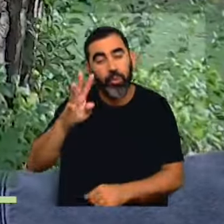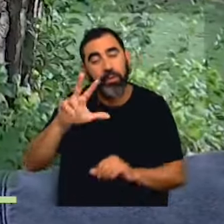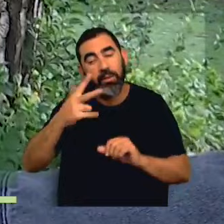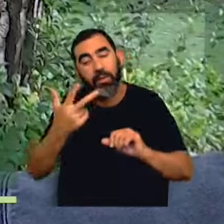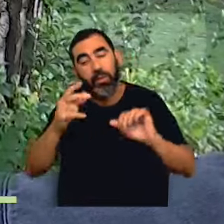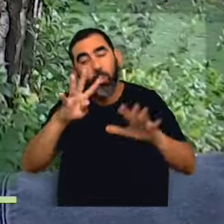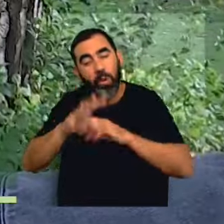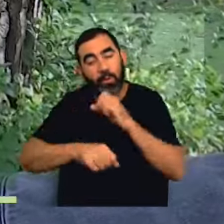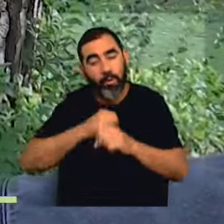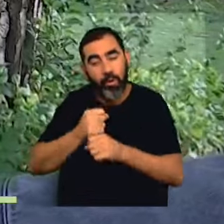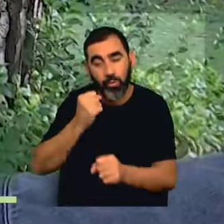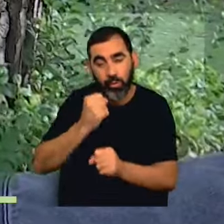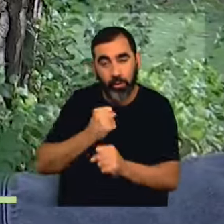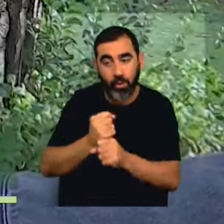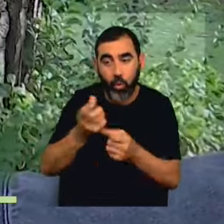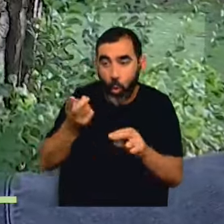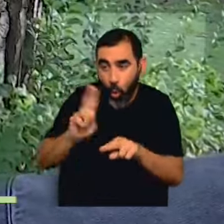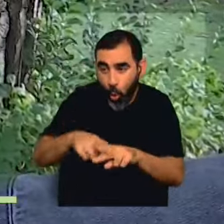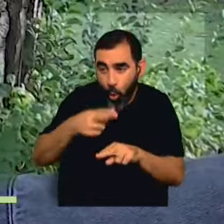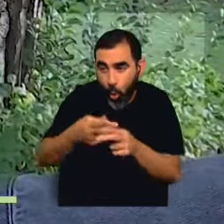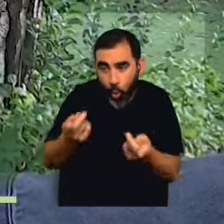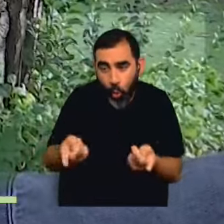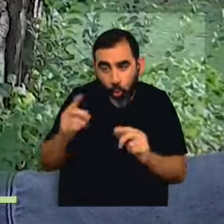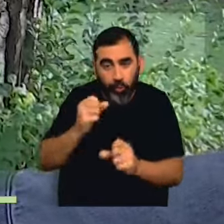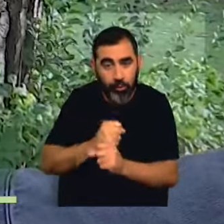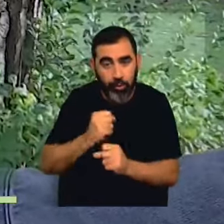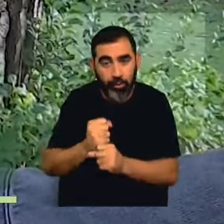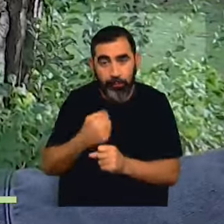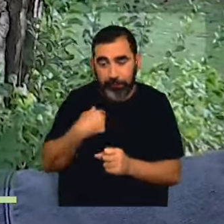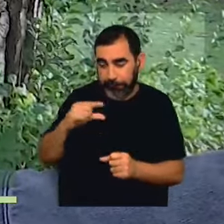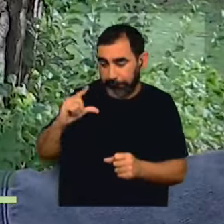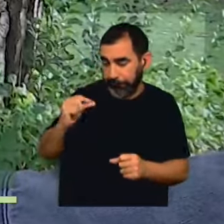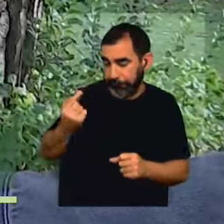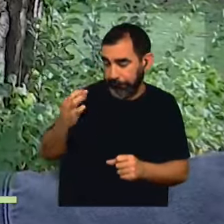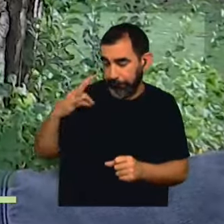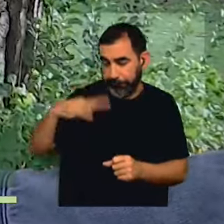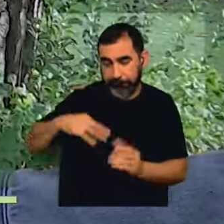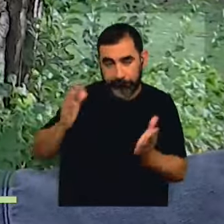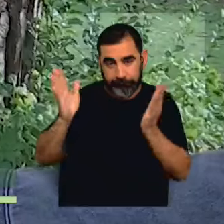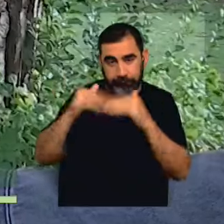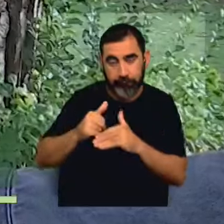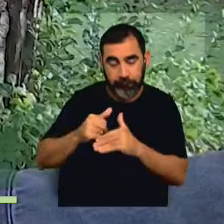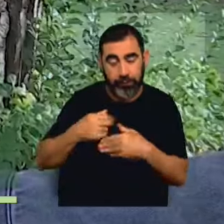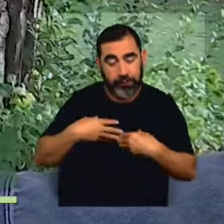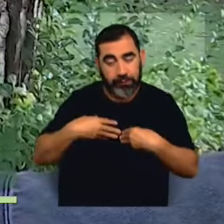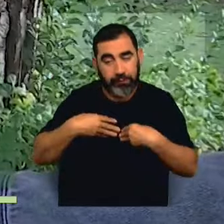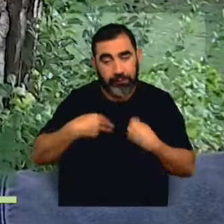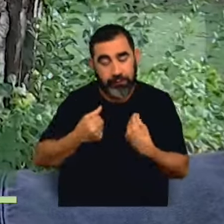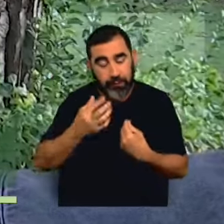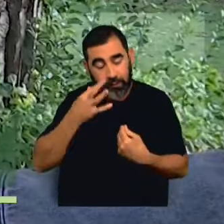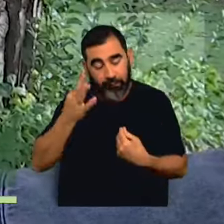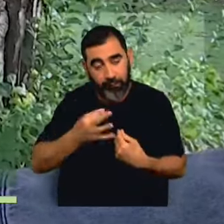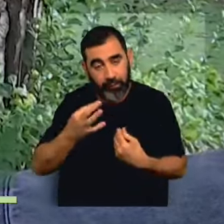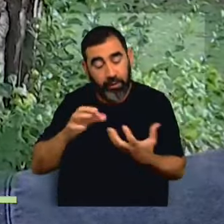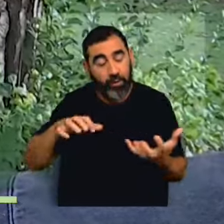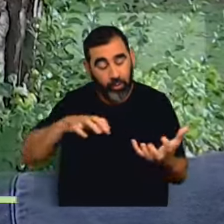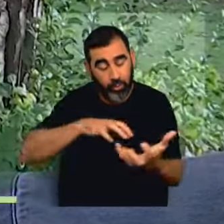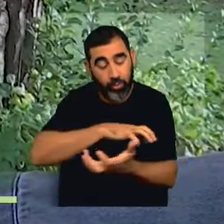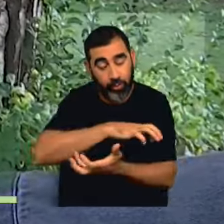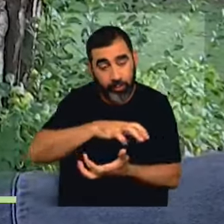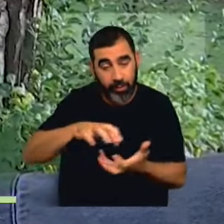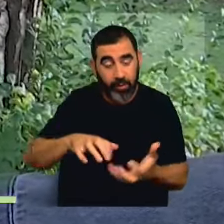años tengas que volver a un mercado laboral porque no te alcanza lo que cobras es una sensación térmica bastante